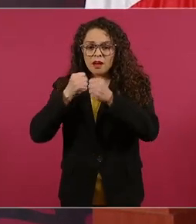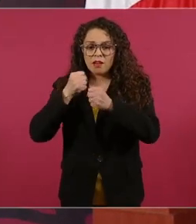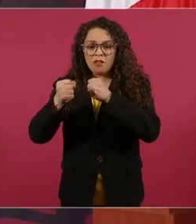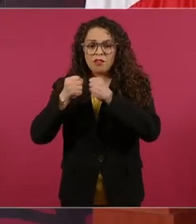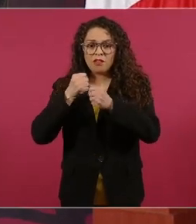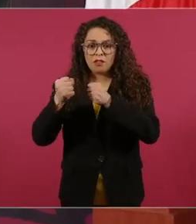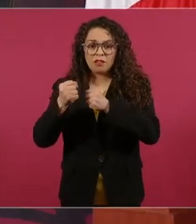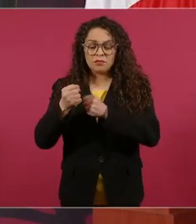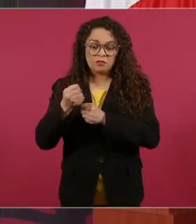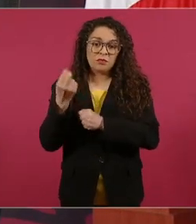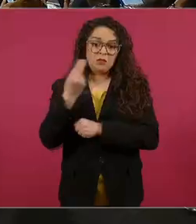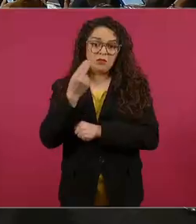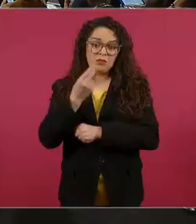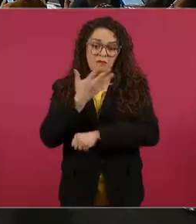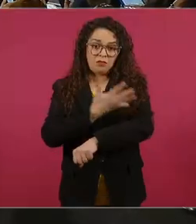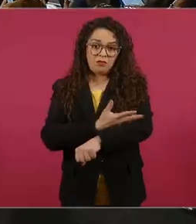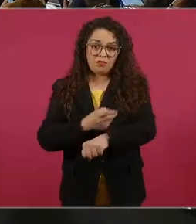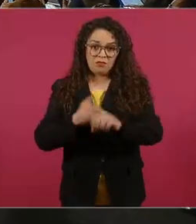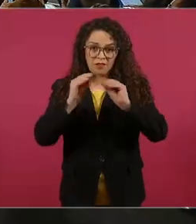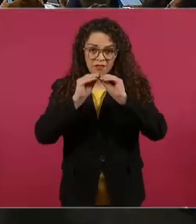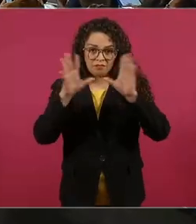¿Sí?